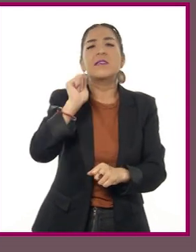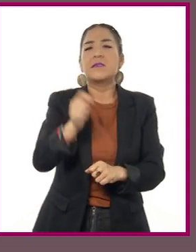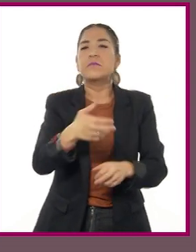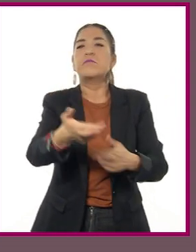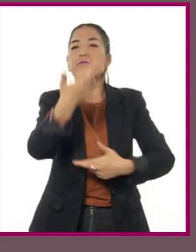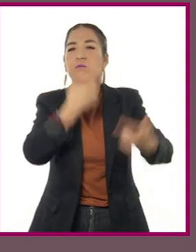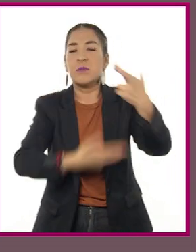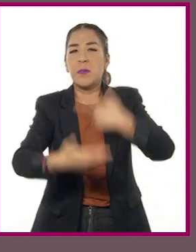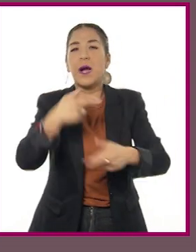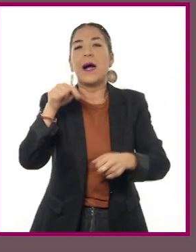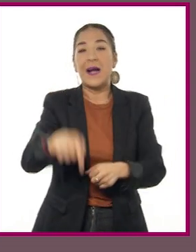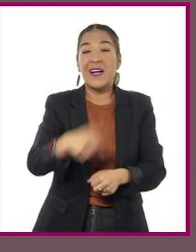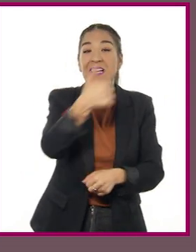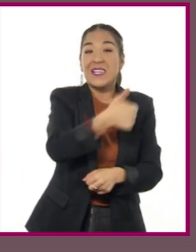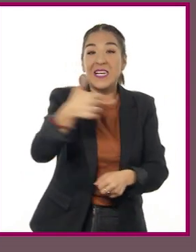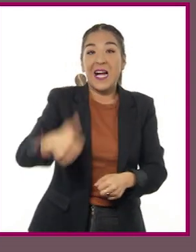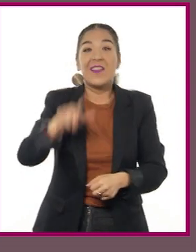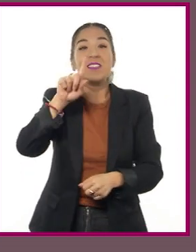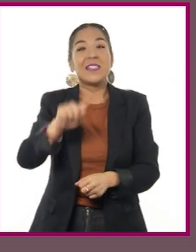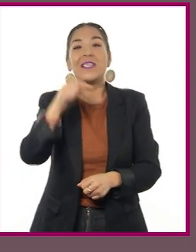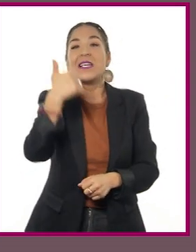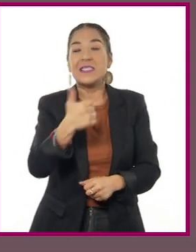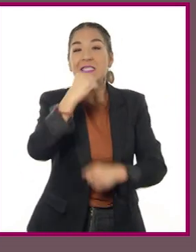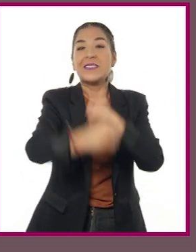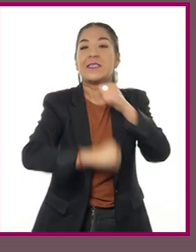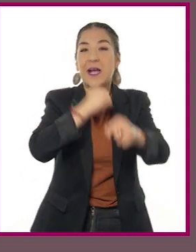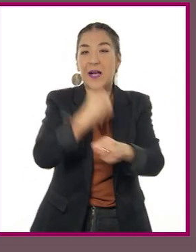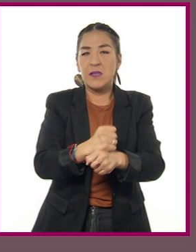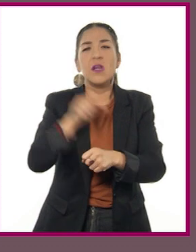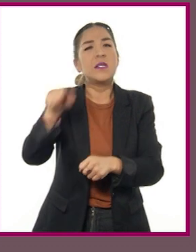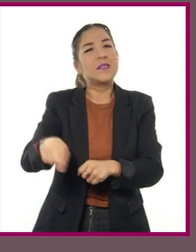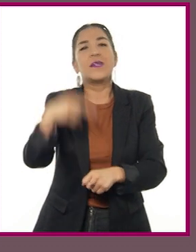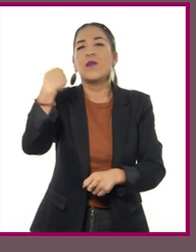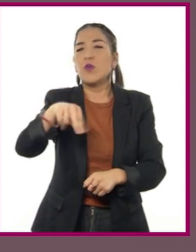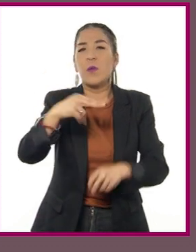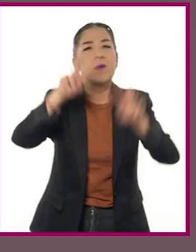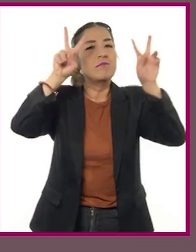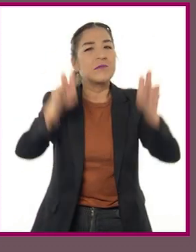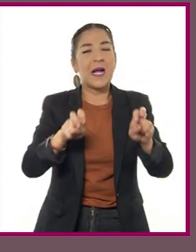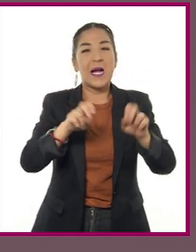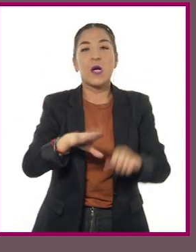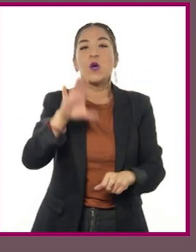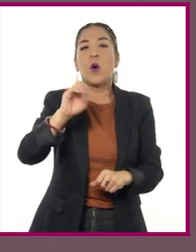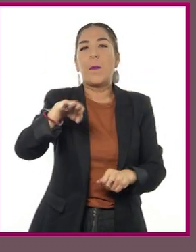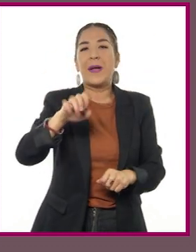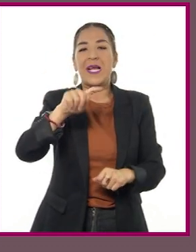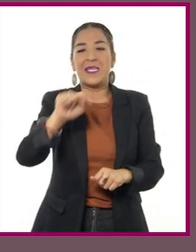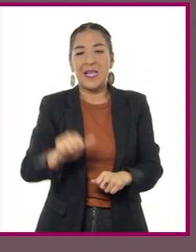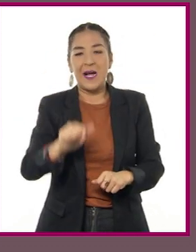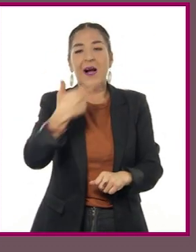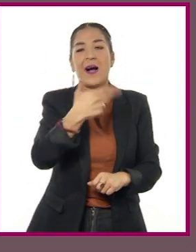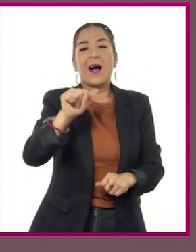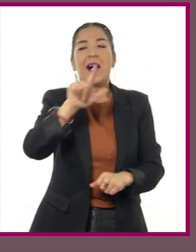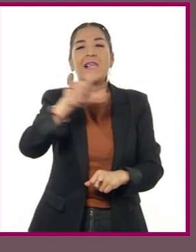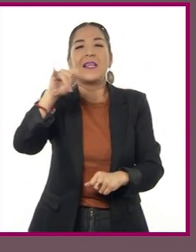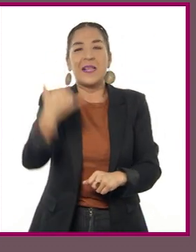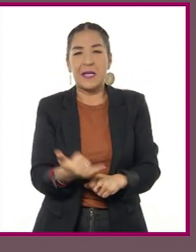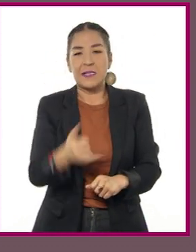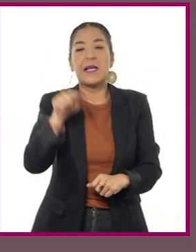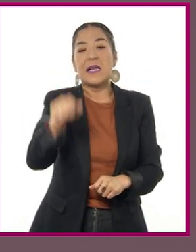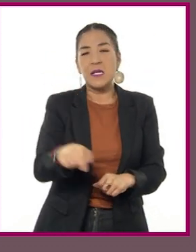en promedio cada 76 años y fue bautizado como el cometa Halley. Se prevé que se